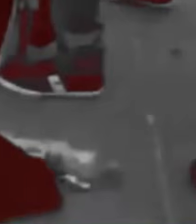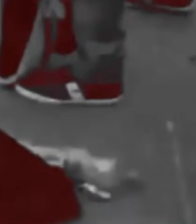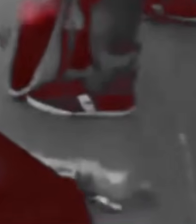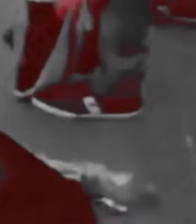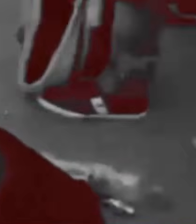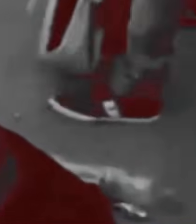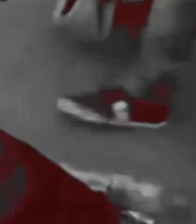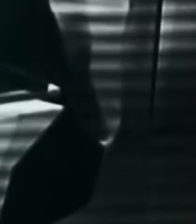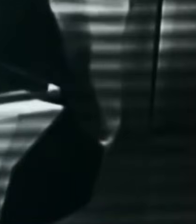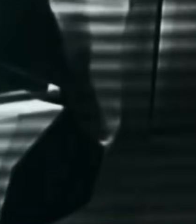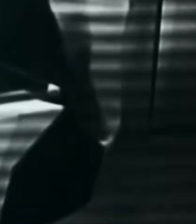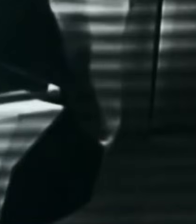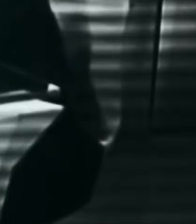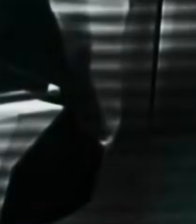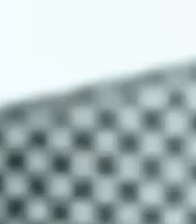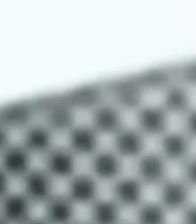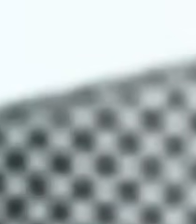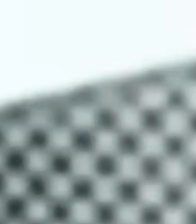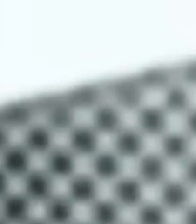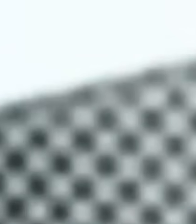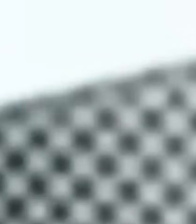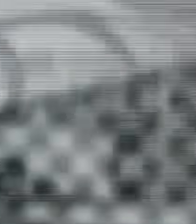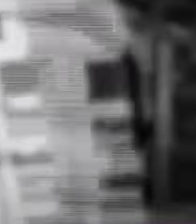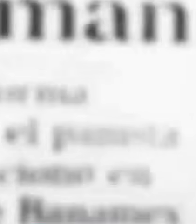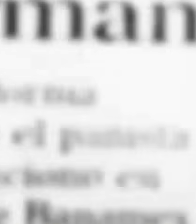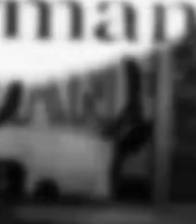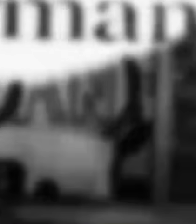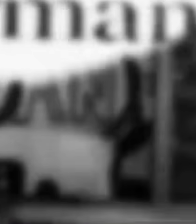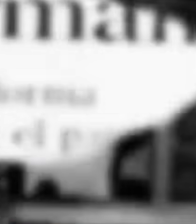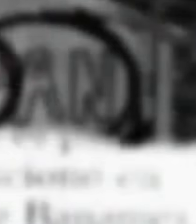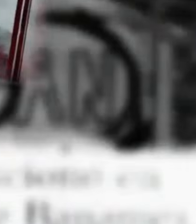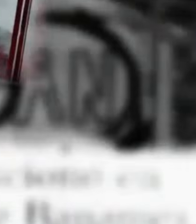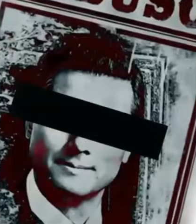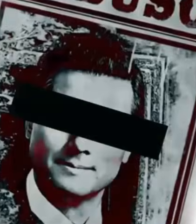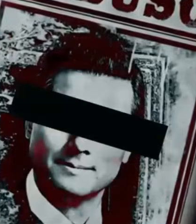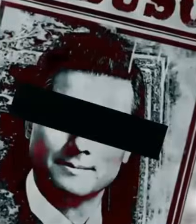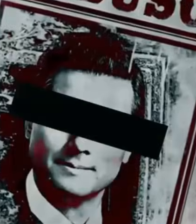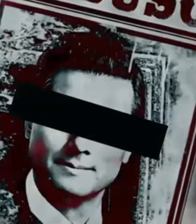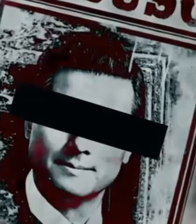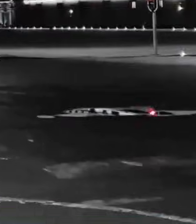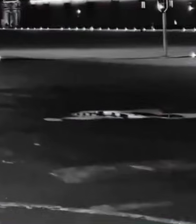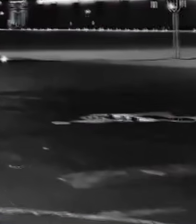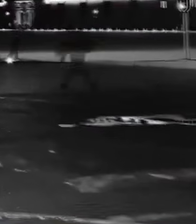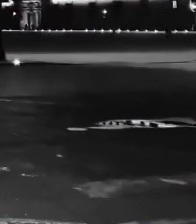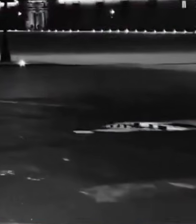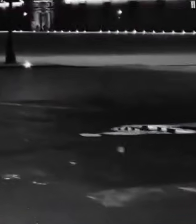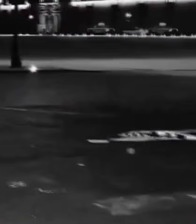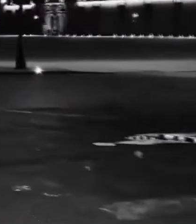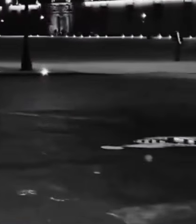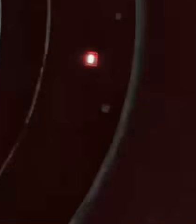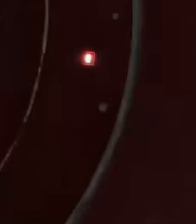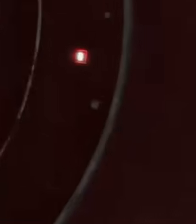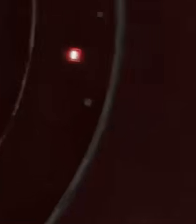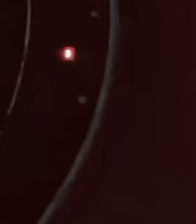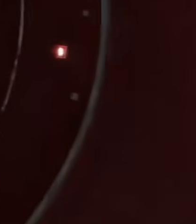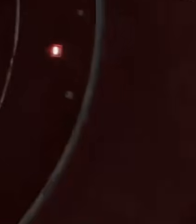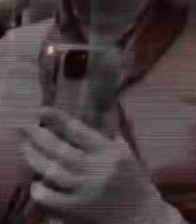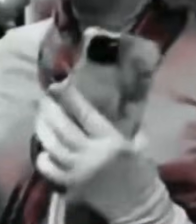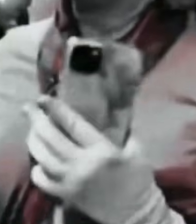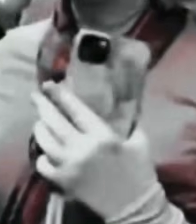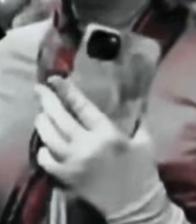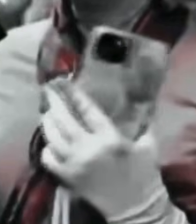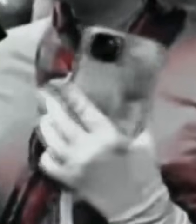Quien critique a esta máquina perversa sentirá balas de cerca, será blanco de sus fuerzas, harán que se retuerza su